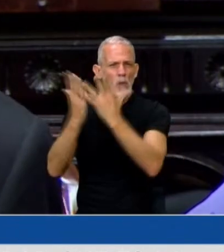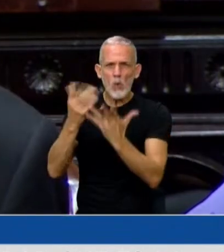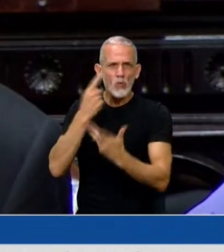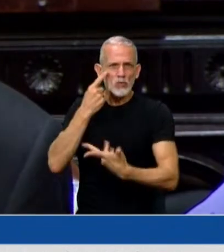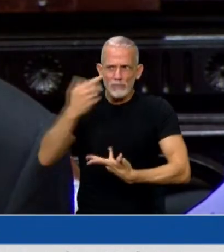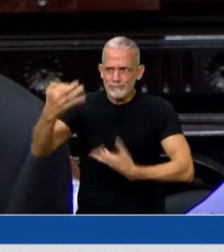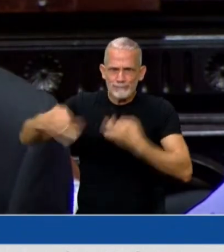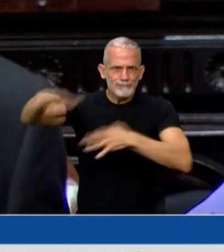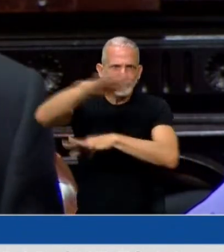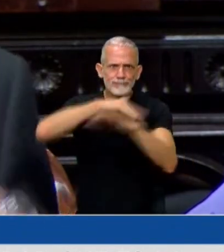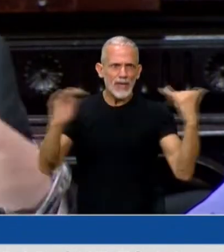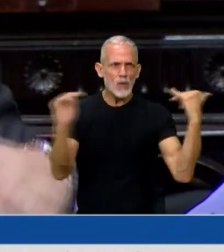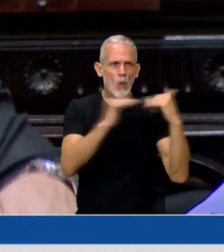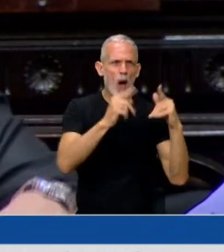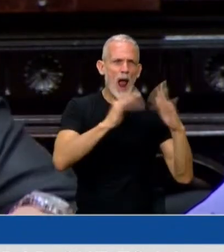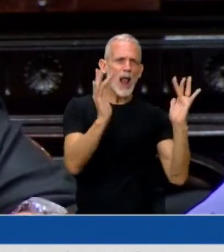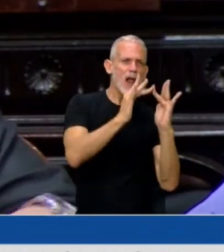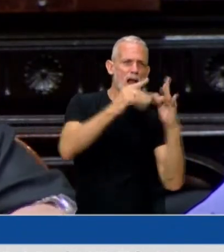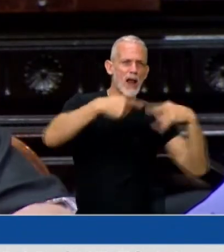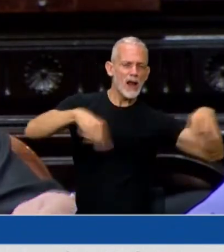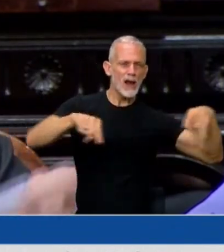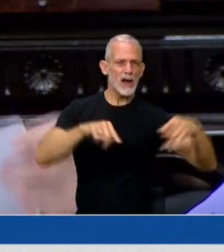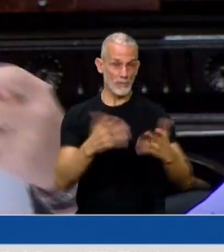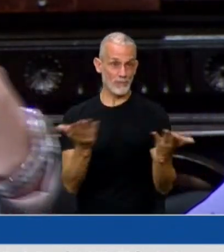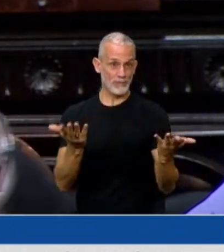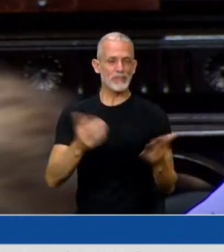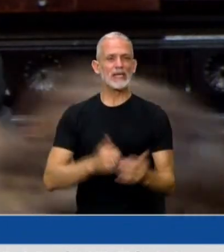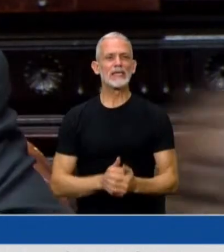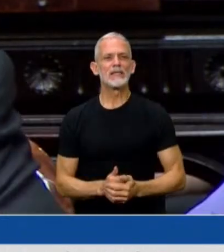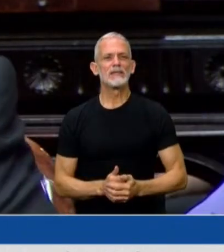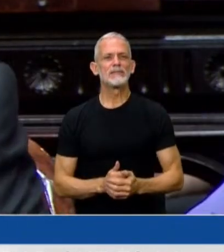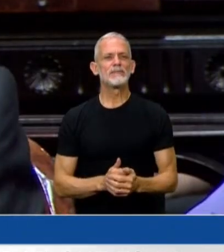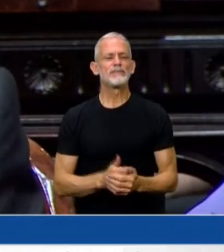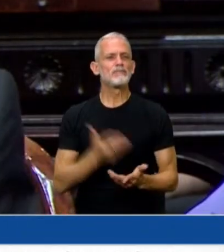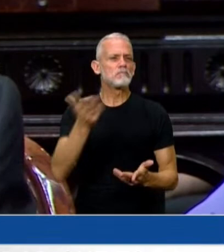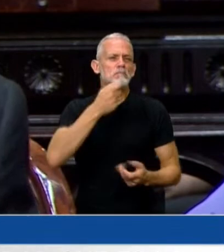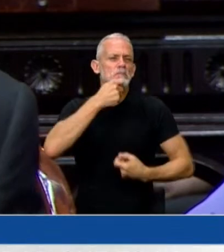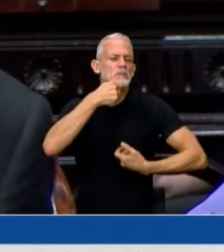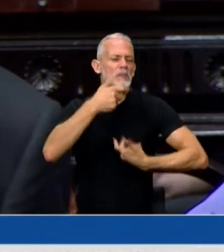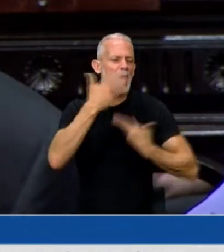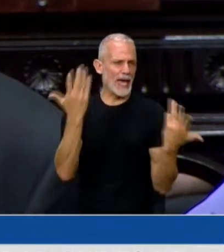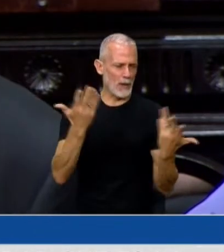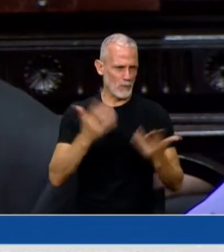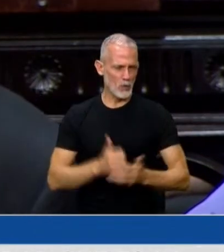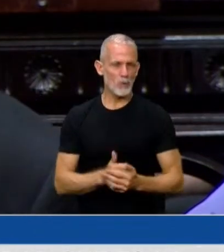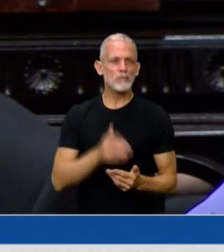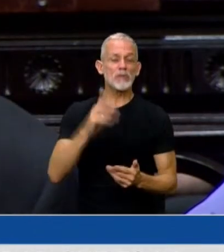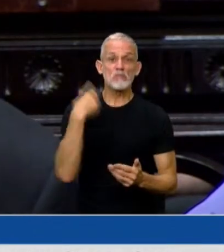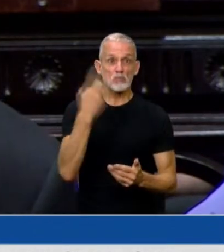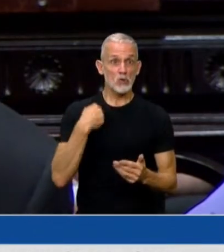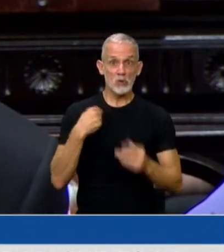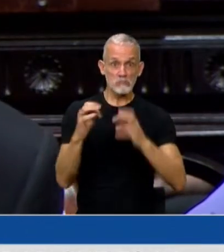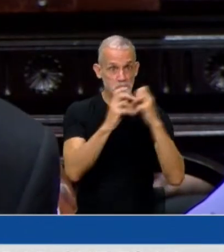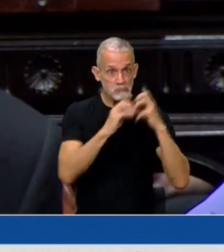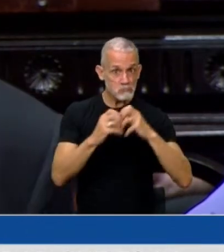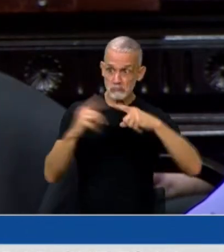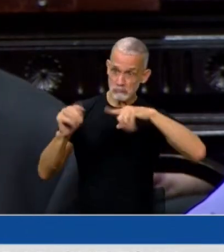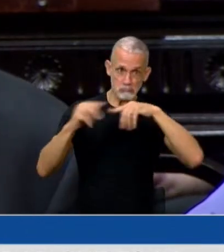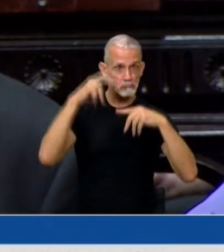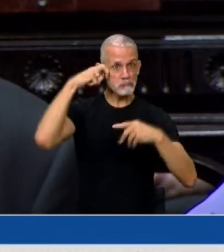o el mundo real. Y tanto es así, quiero poner de ejemplo que mientras estuvimos discutiendo en